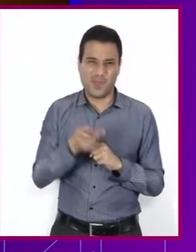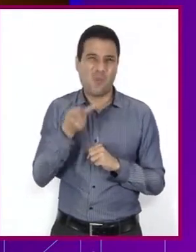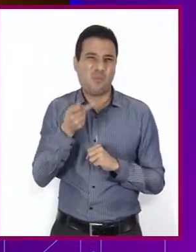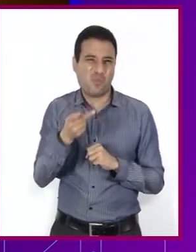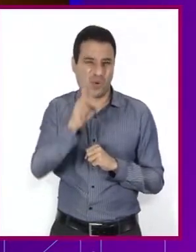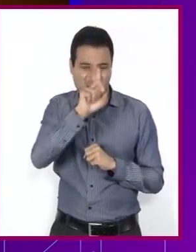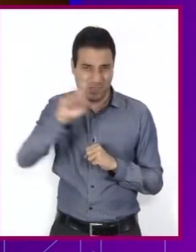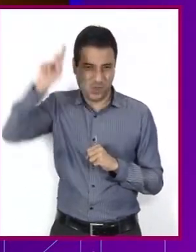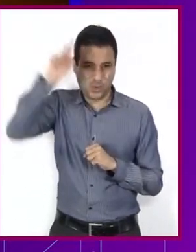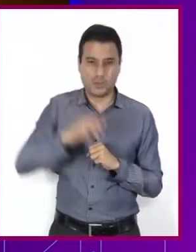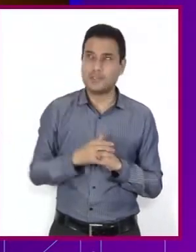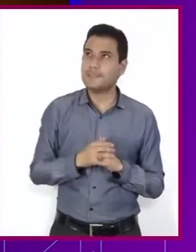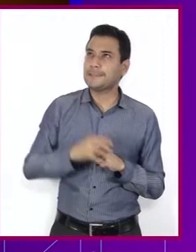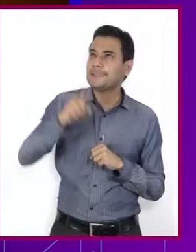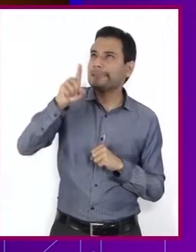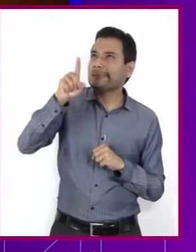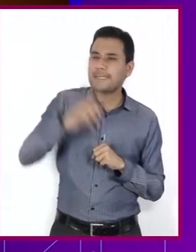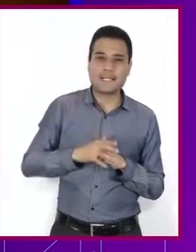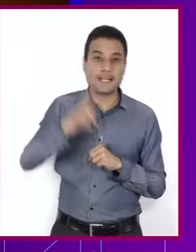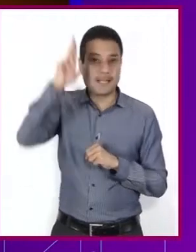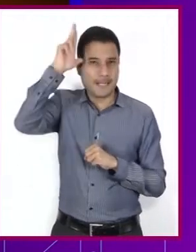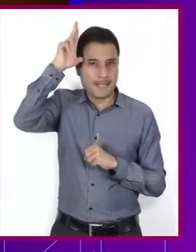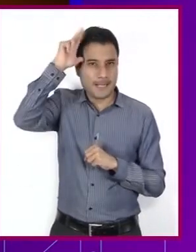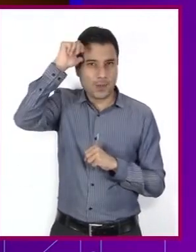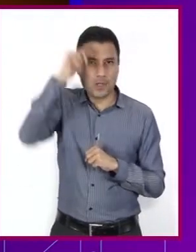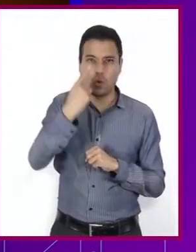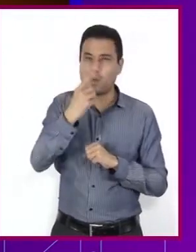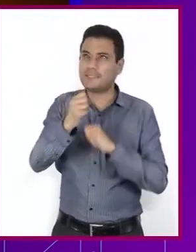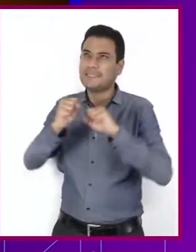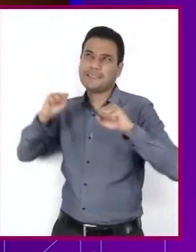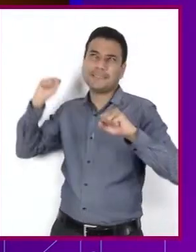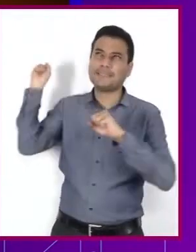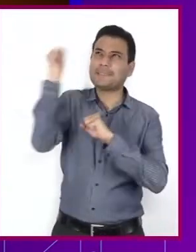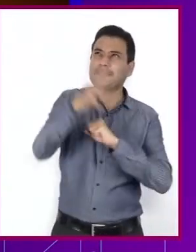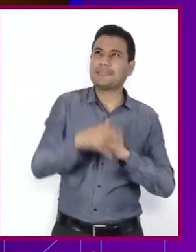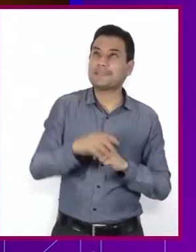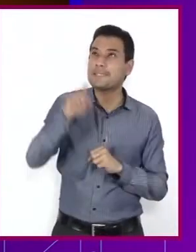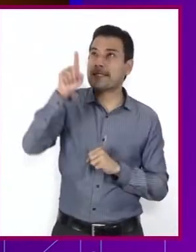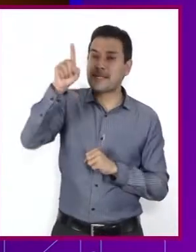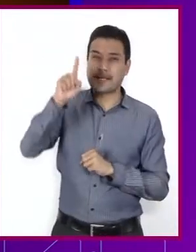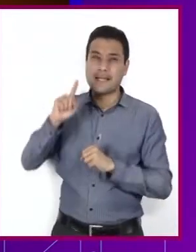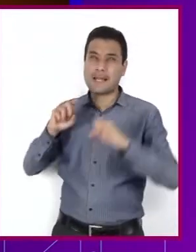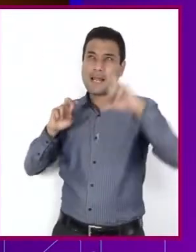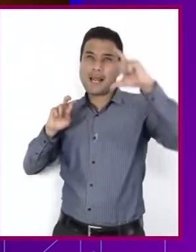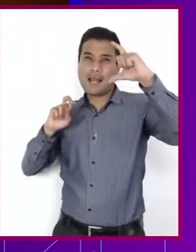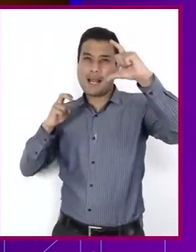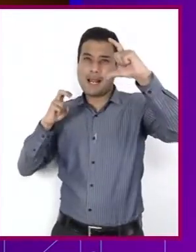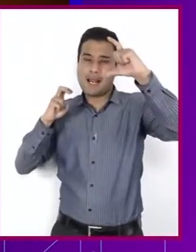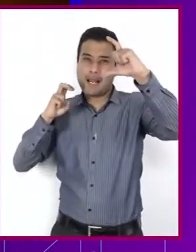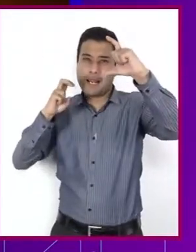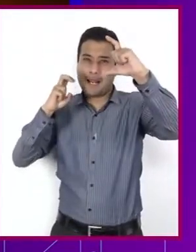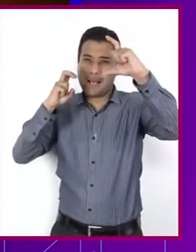un conejo en la cara a Tecusistecatl, disminuyendo su brillo.